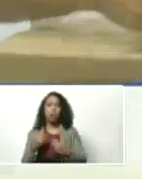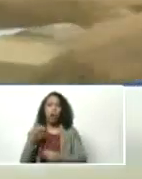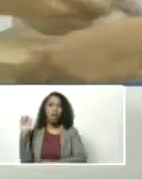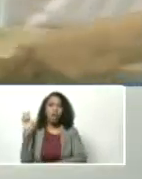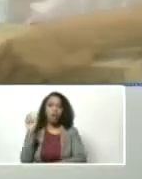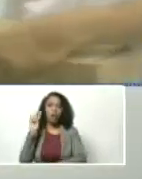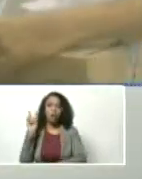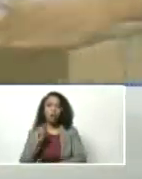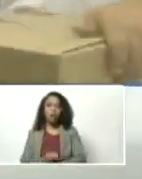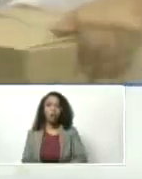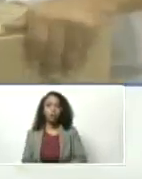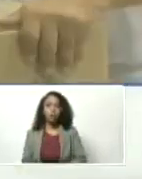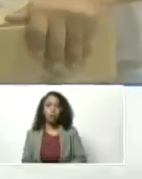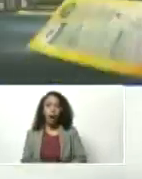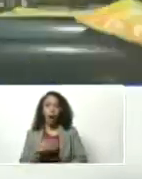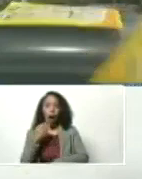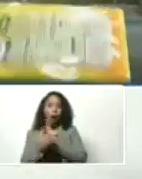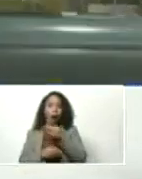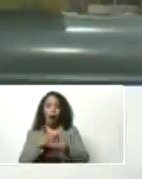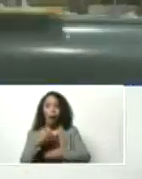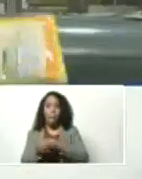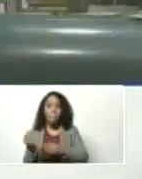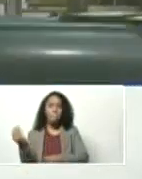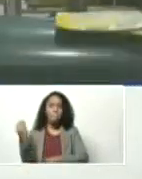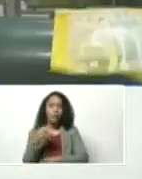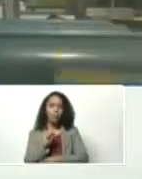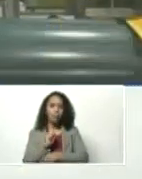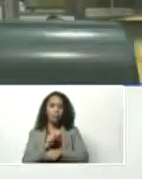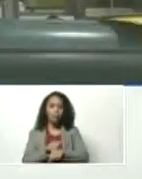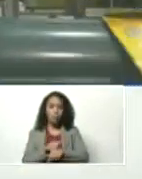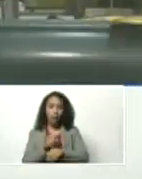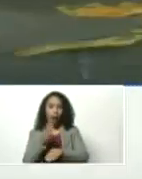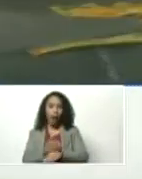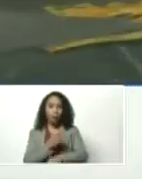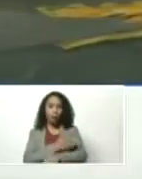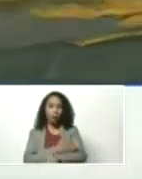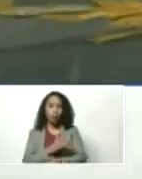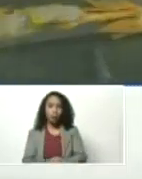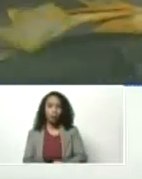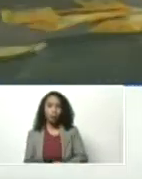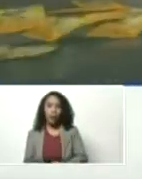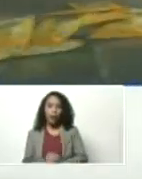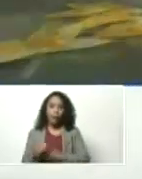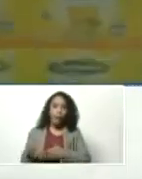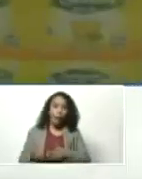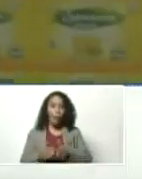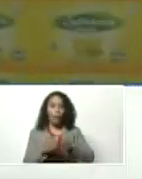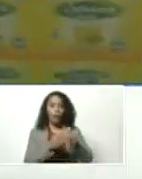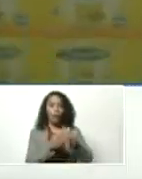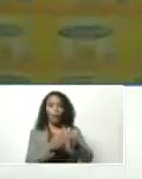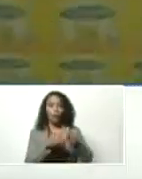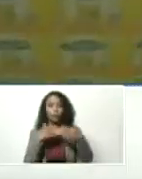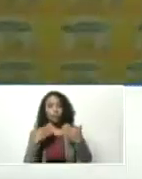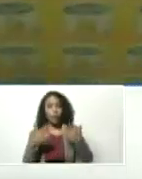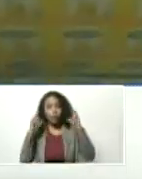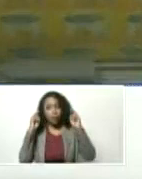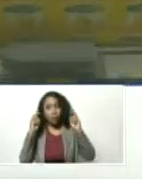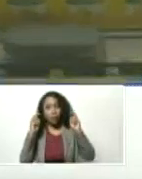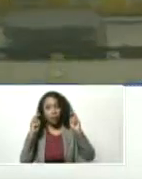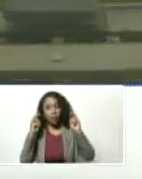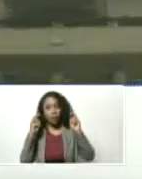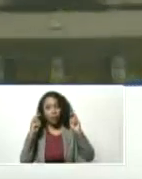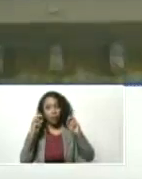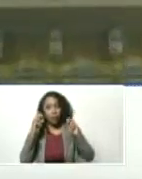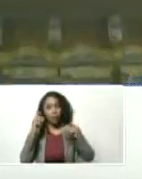Venezuela tome más temprano que tarde el camino de la generación de